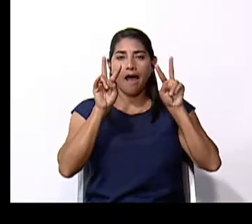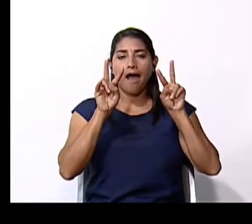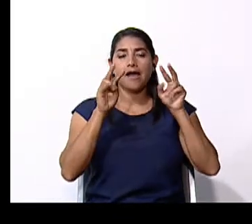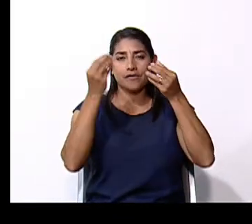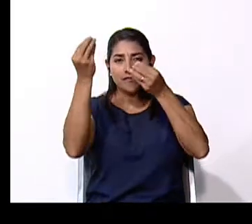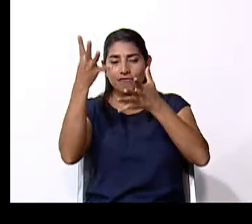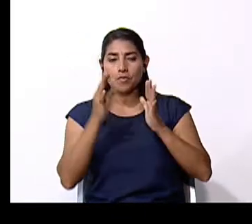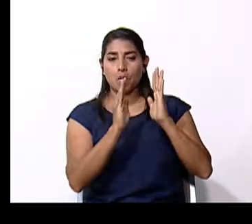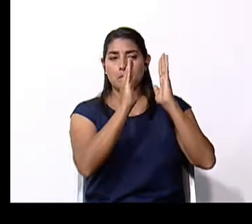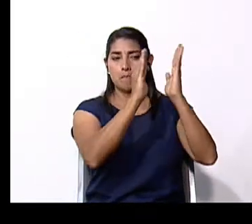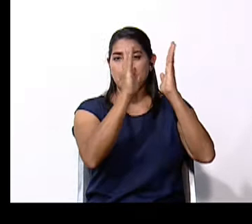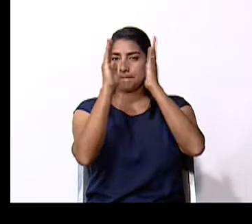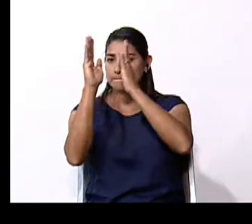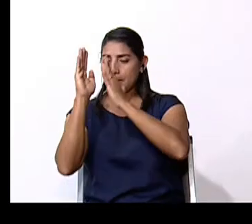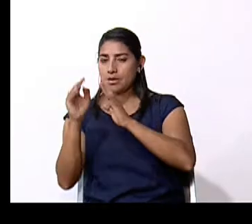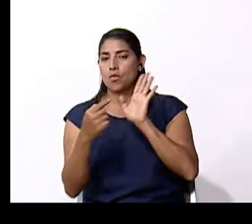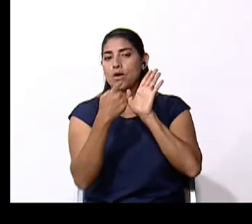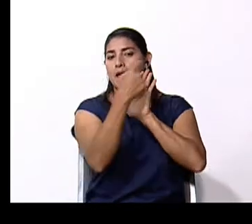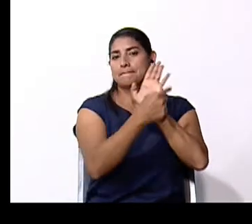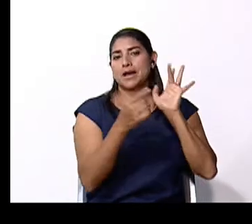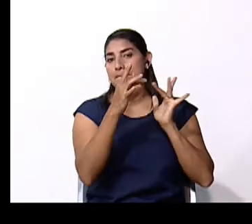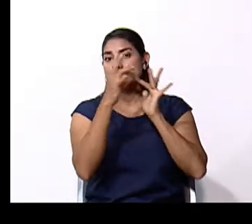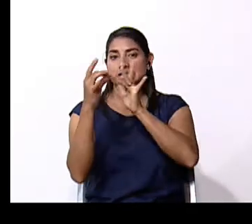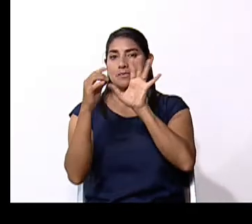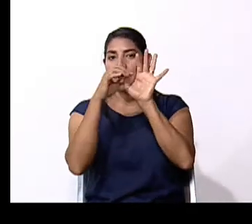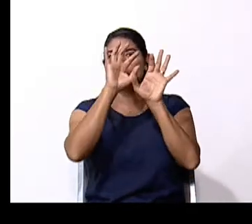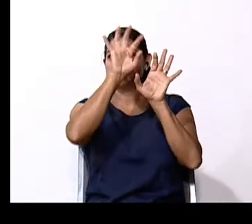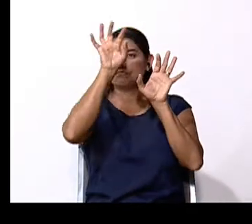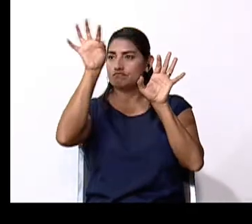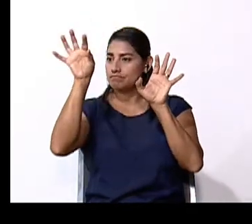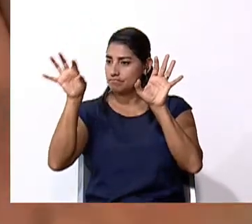será organizada de acuerdo a la imagen que se quiere formar.